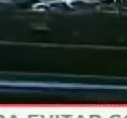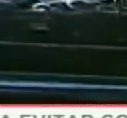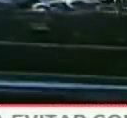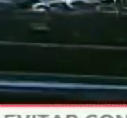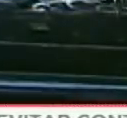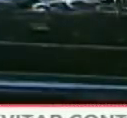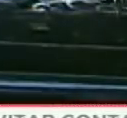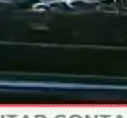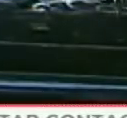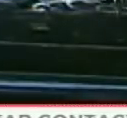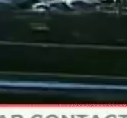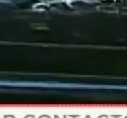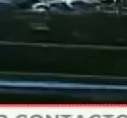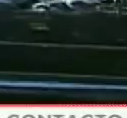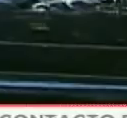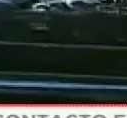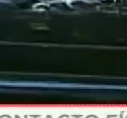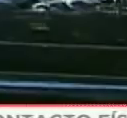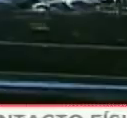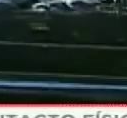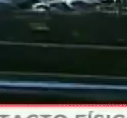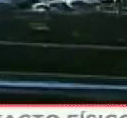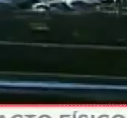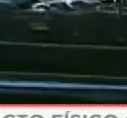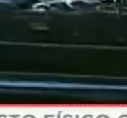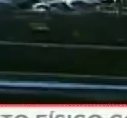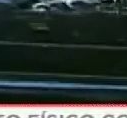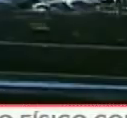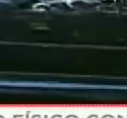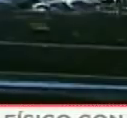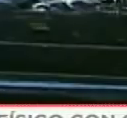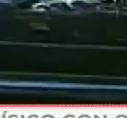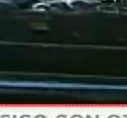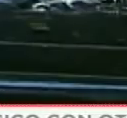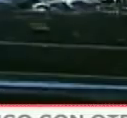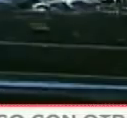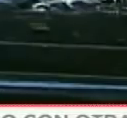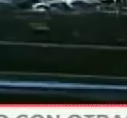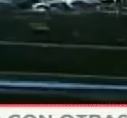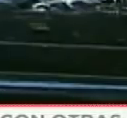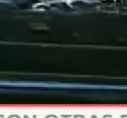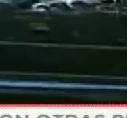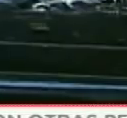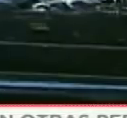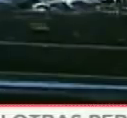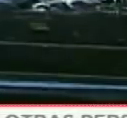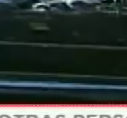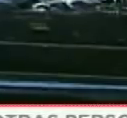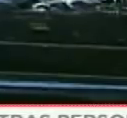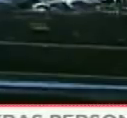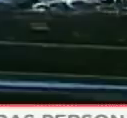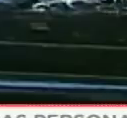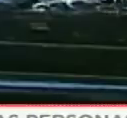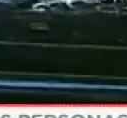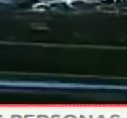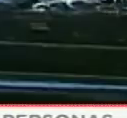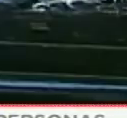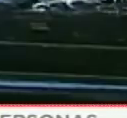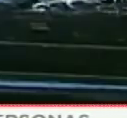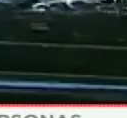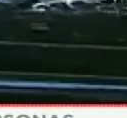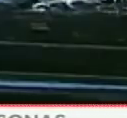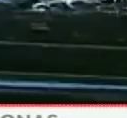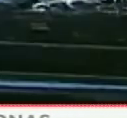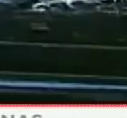gracias por este contacto informativo que lo establecemos hasta ahora desde el puesto de comando presidencial para la prevención, control y detección del COVID-19. Y hasta